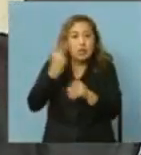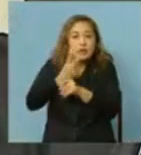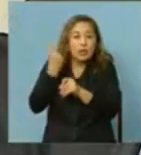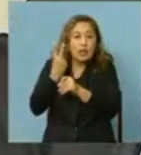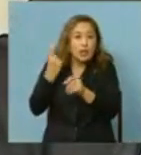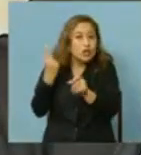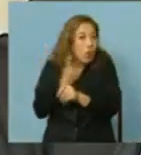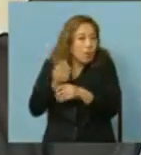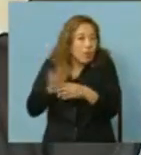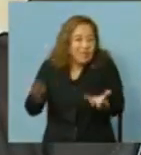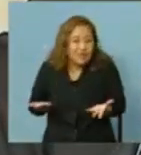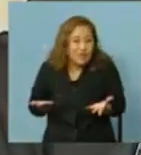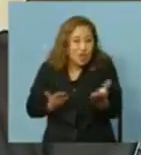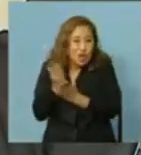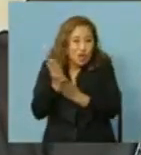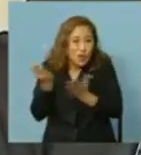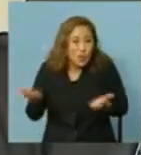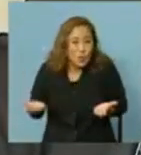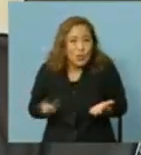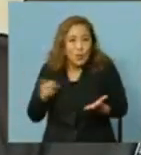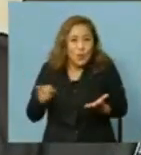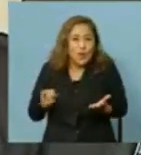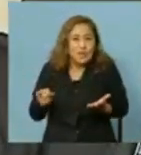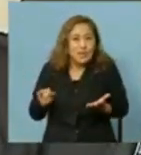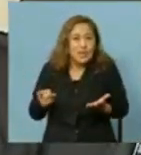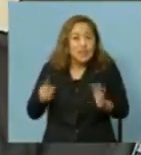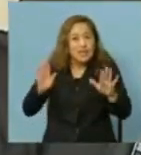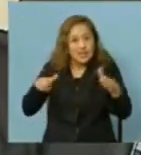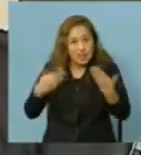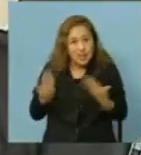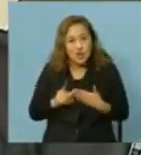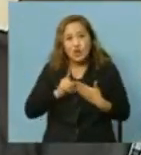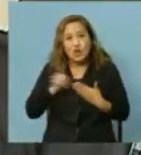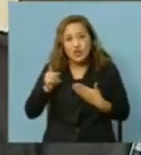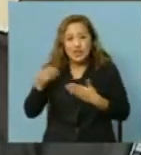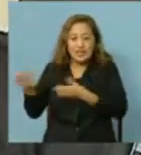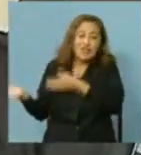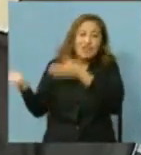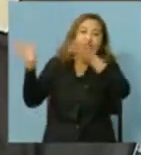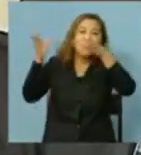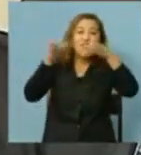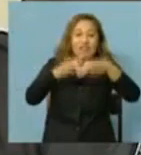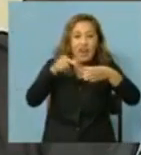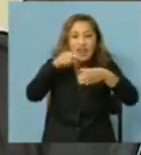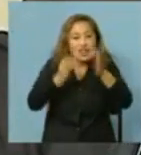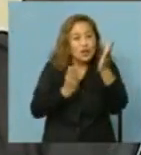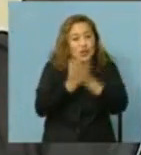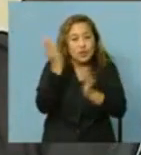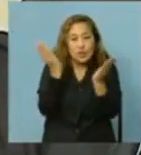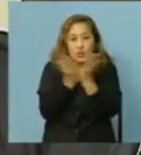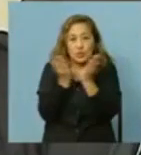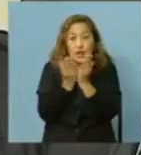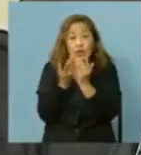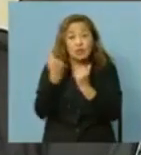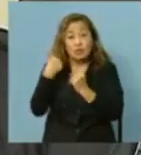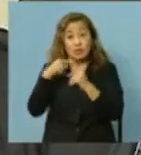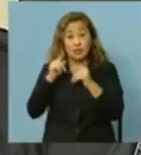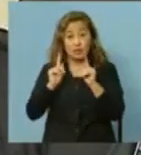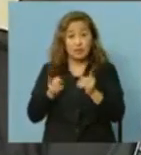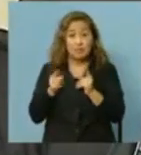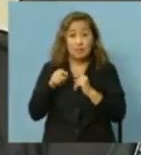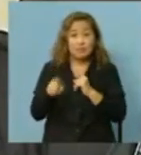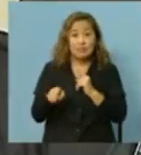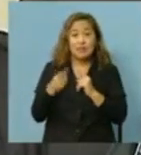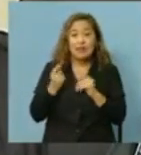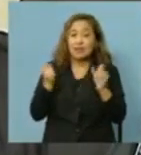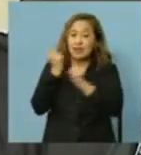han perdido la regularidad en los colegios de nivel secundario. Esa es nuestra matrícula. Pero por otro lado, también nosotros, a través de